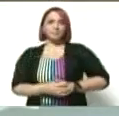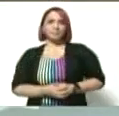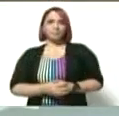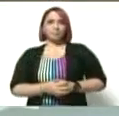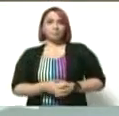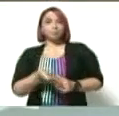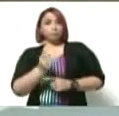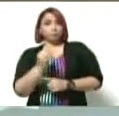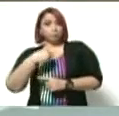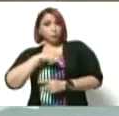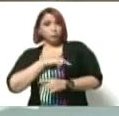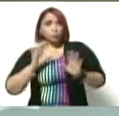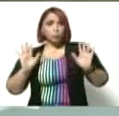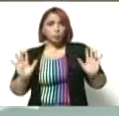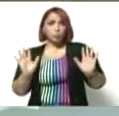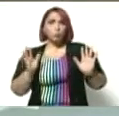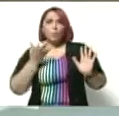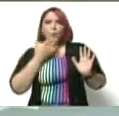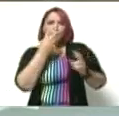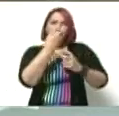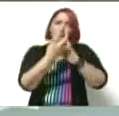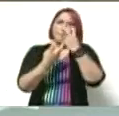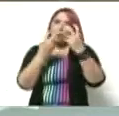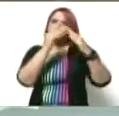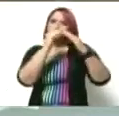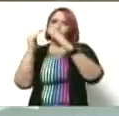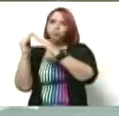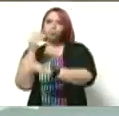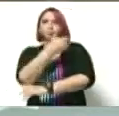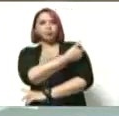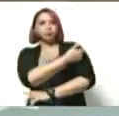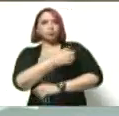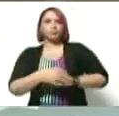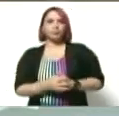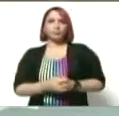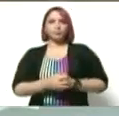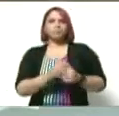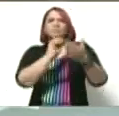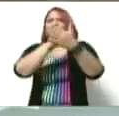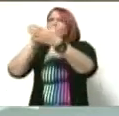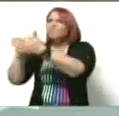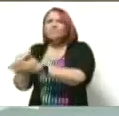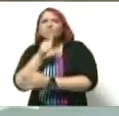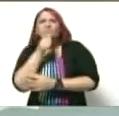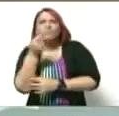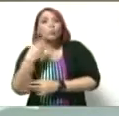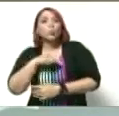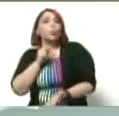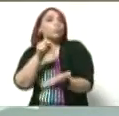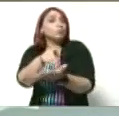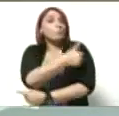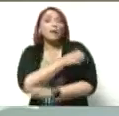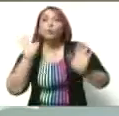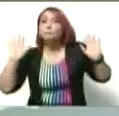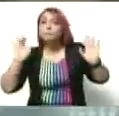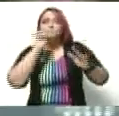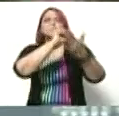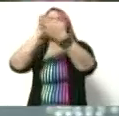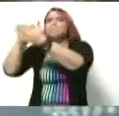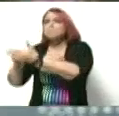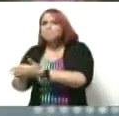estamos en el casa por casa vacunando tuntún quienes venimos a vacunar tuntún